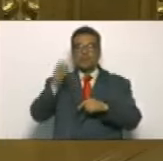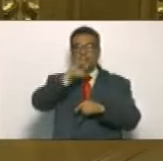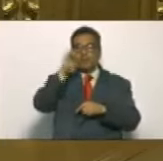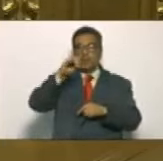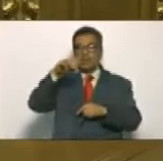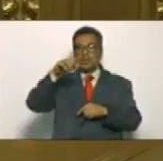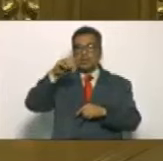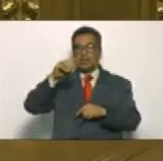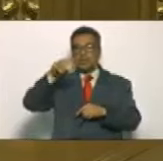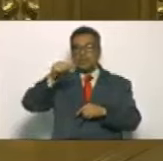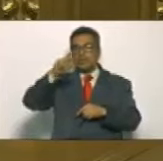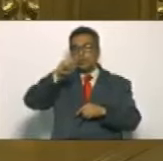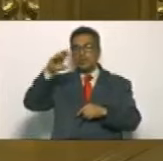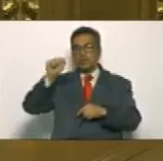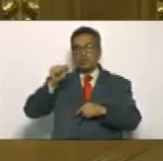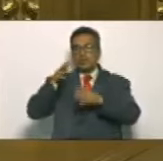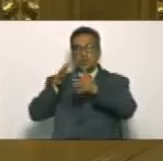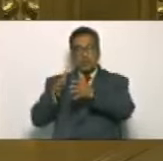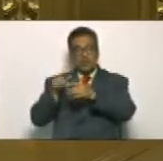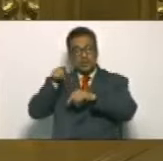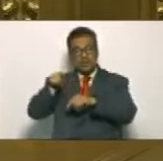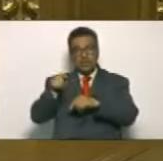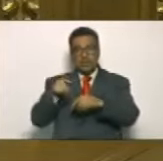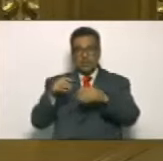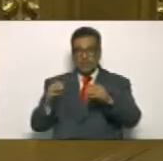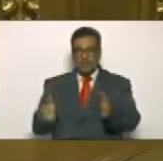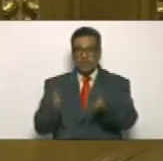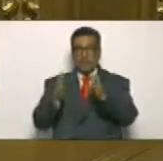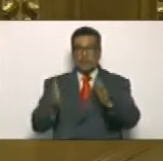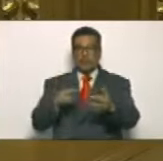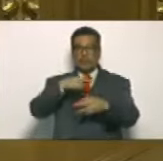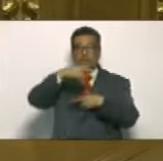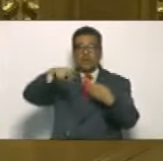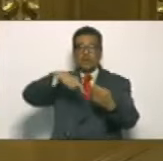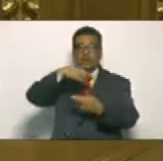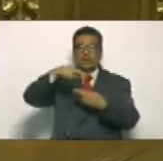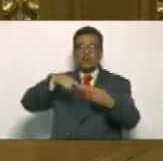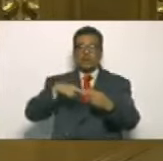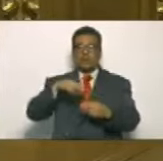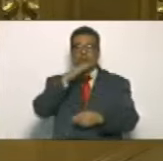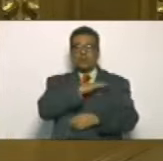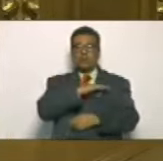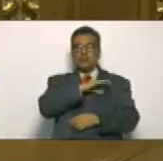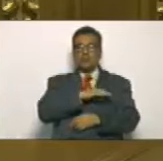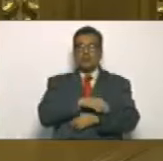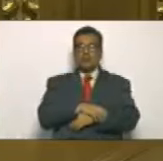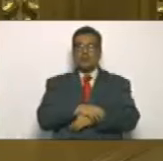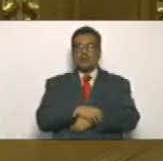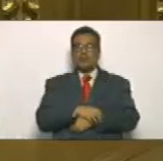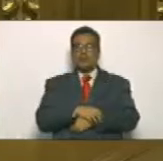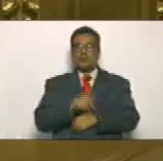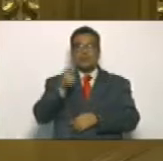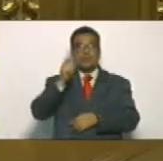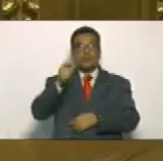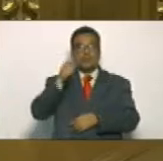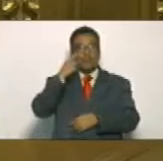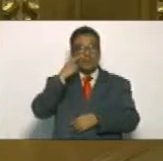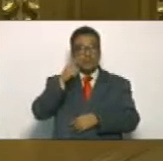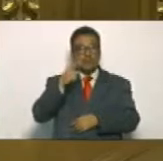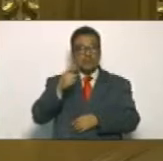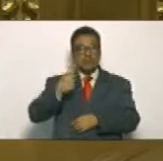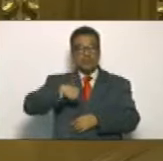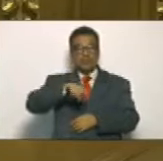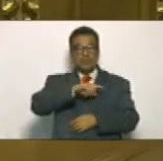Zamora, quien impulsó la revolución social, tarea pendiente de